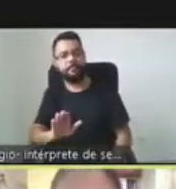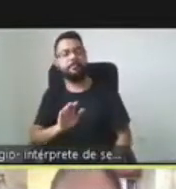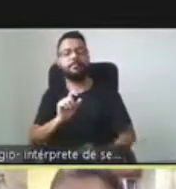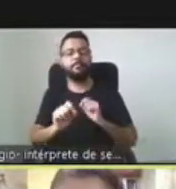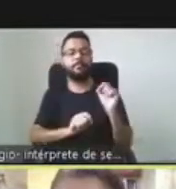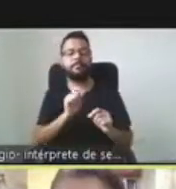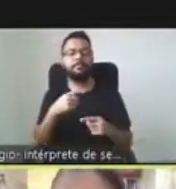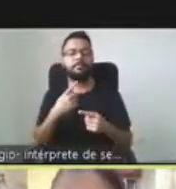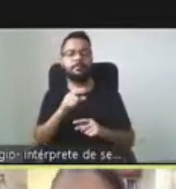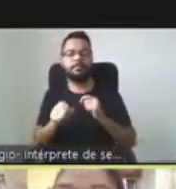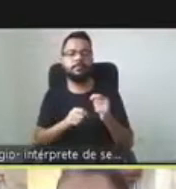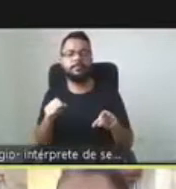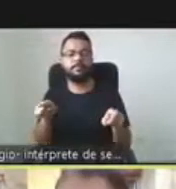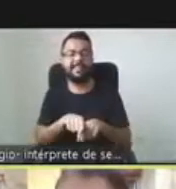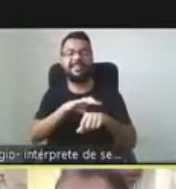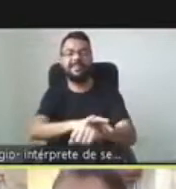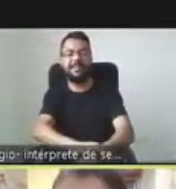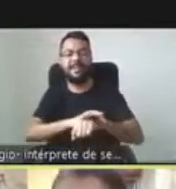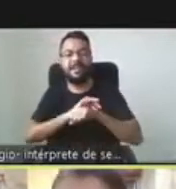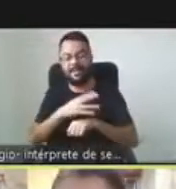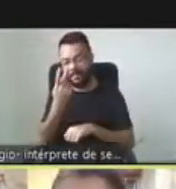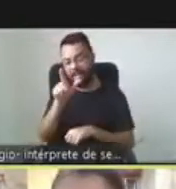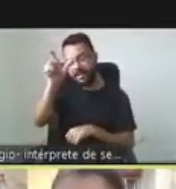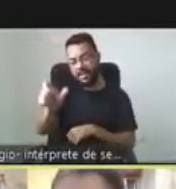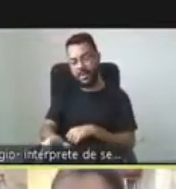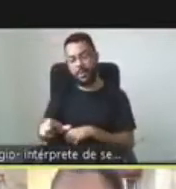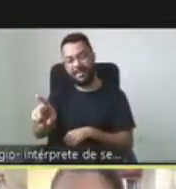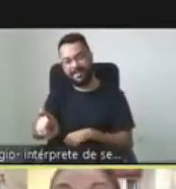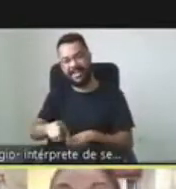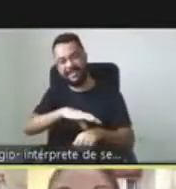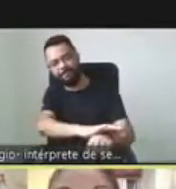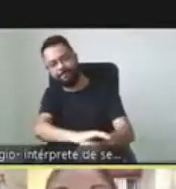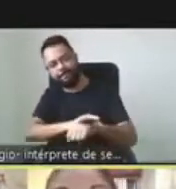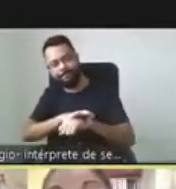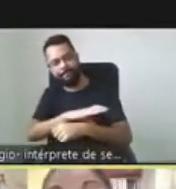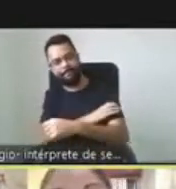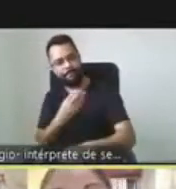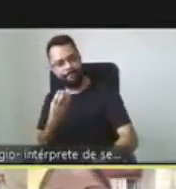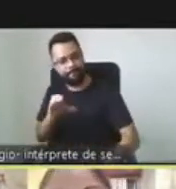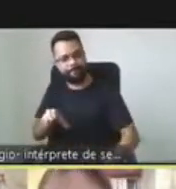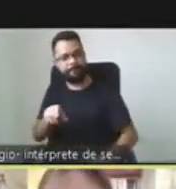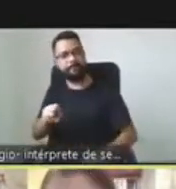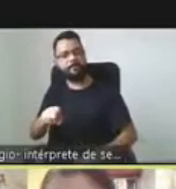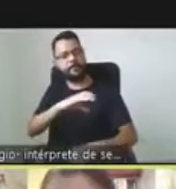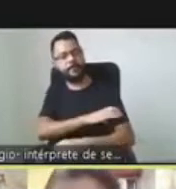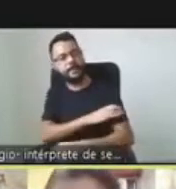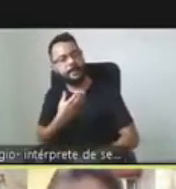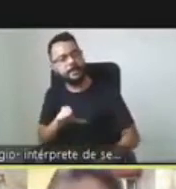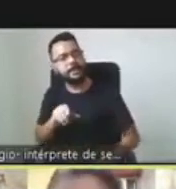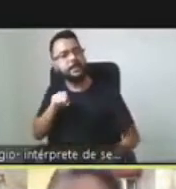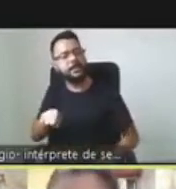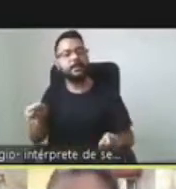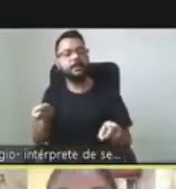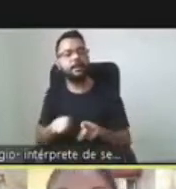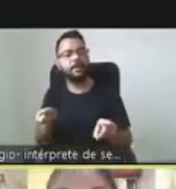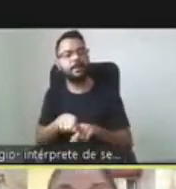que buscan es el empoderamiento de la persona con discapacidad que le permita o que nos permita cada vez ser más conscientes de